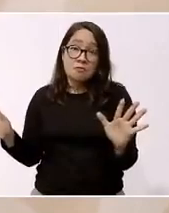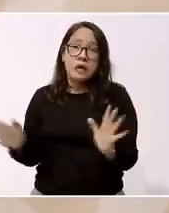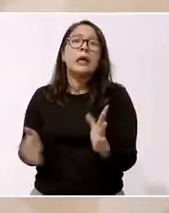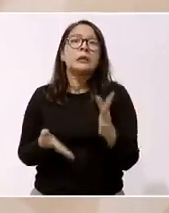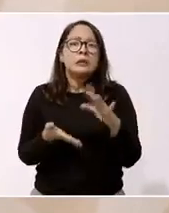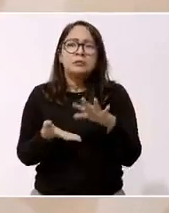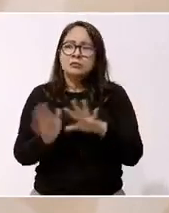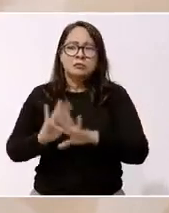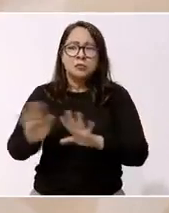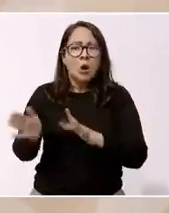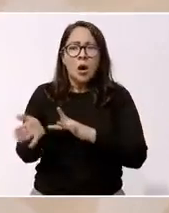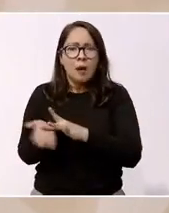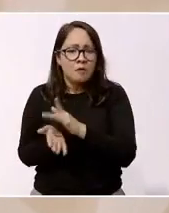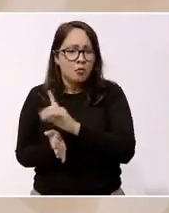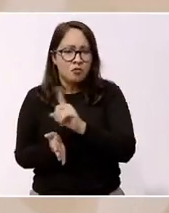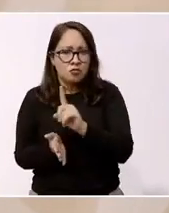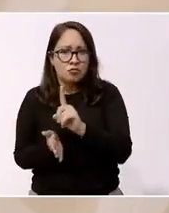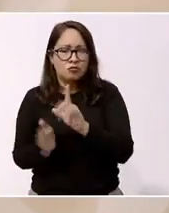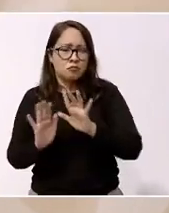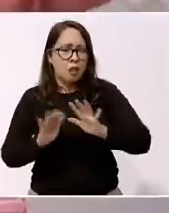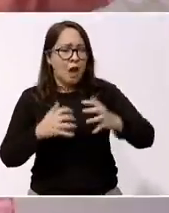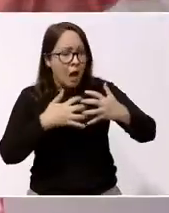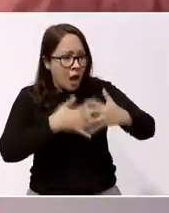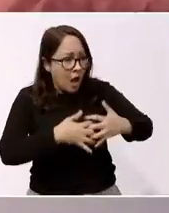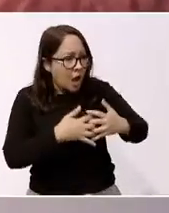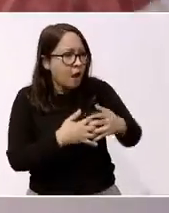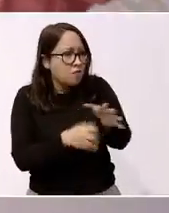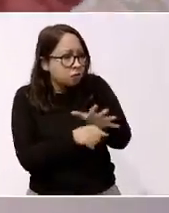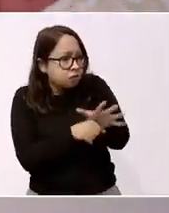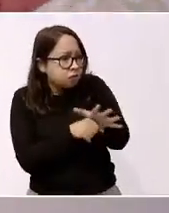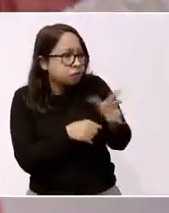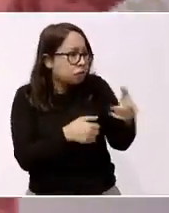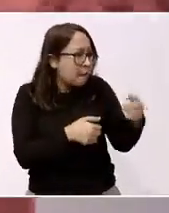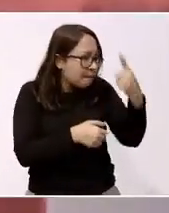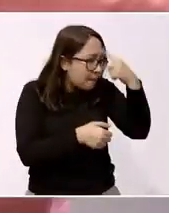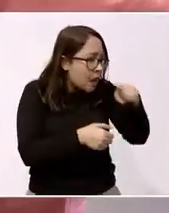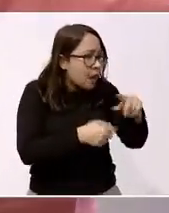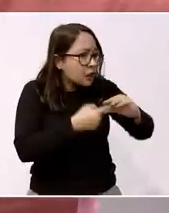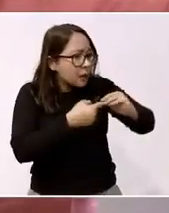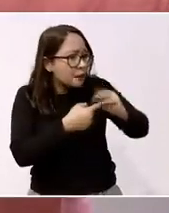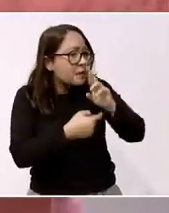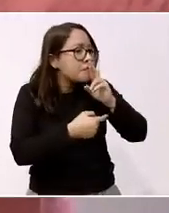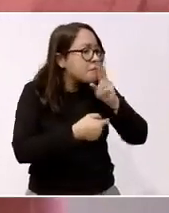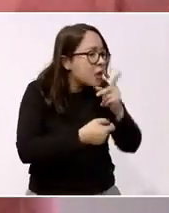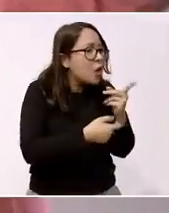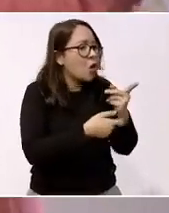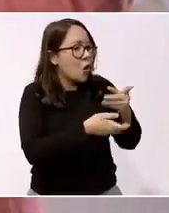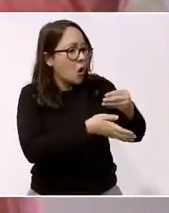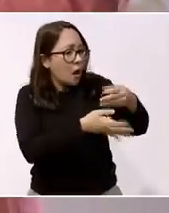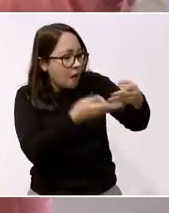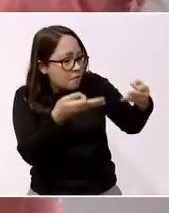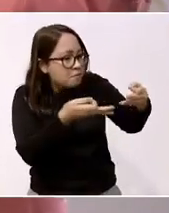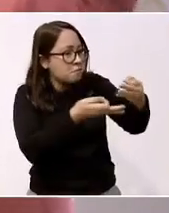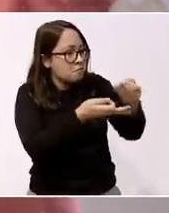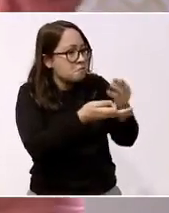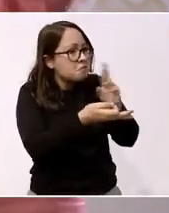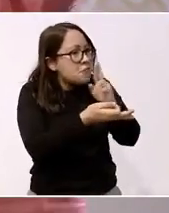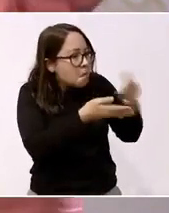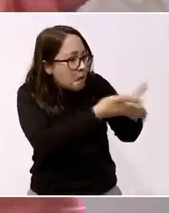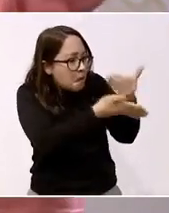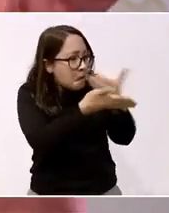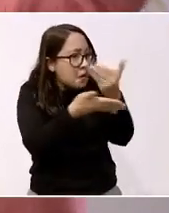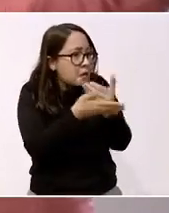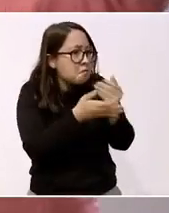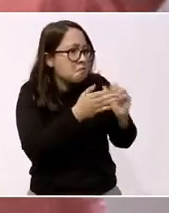crédito y tractores y semilla mejorada y fertilizante,